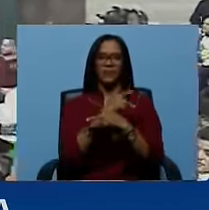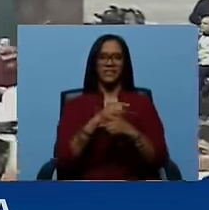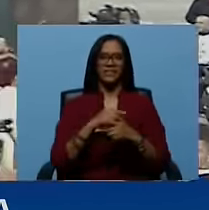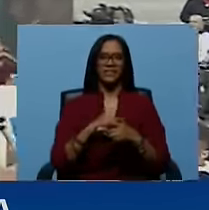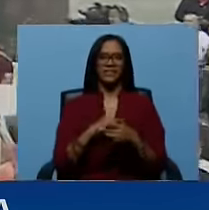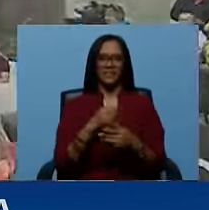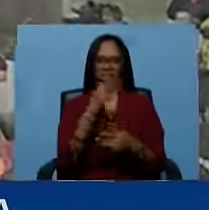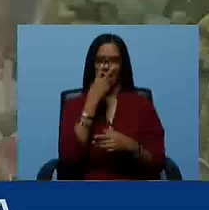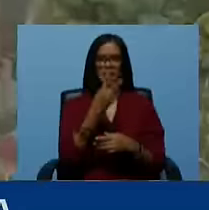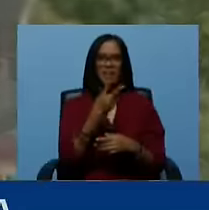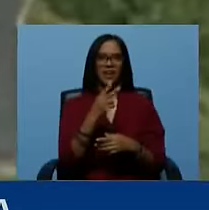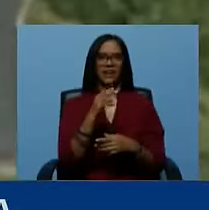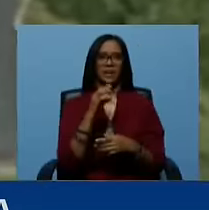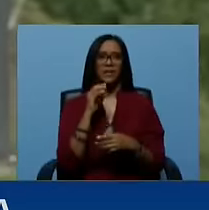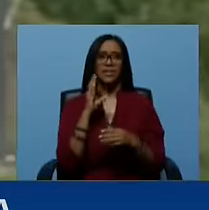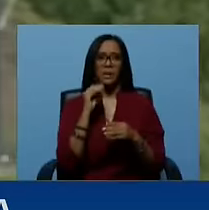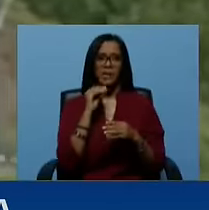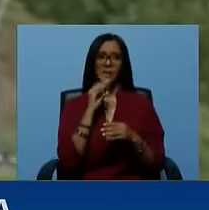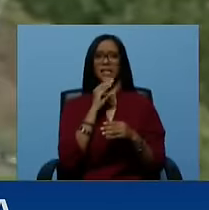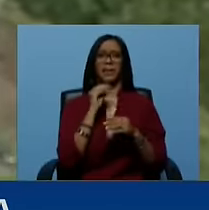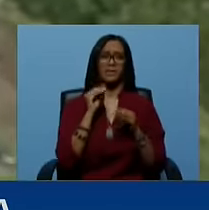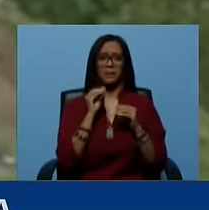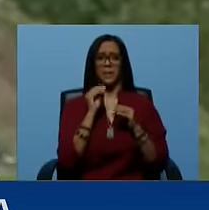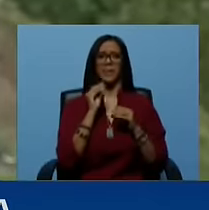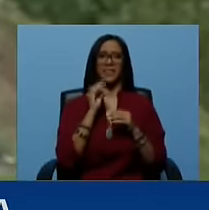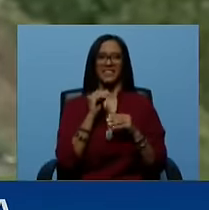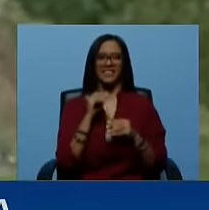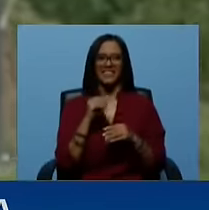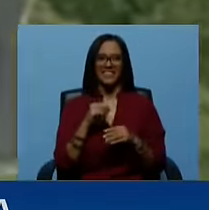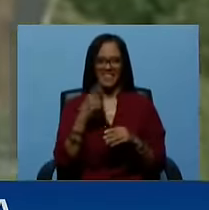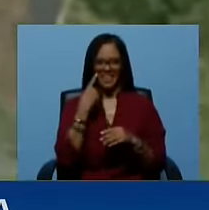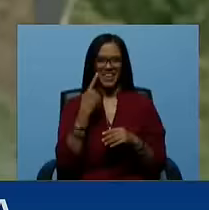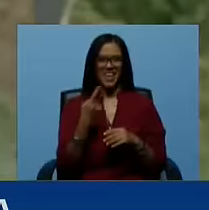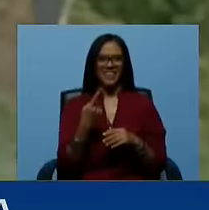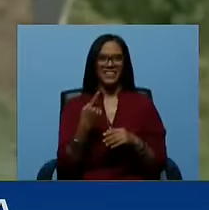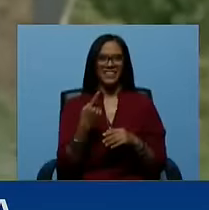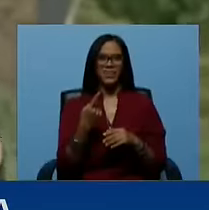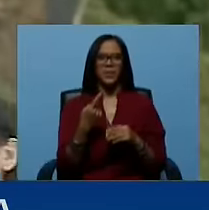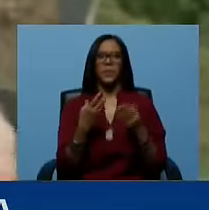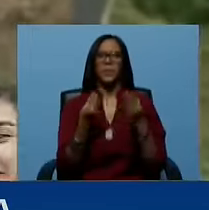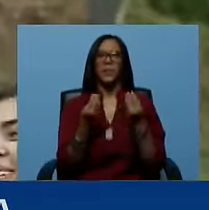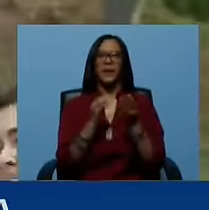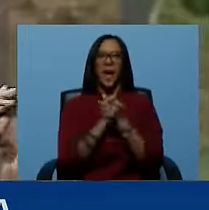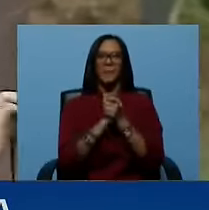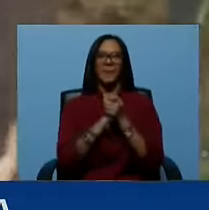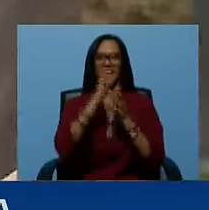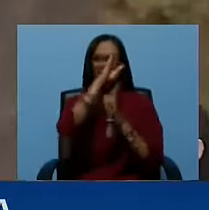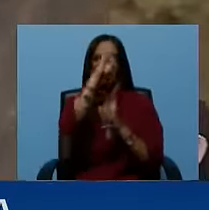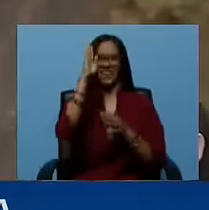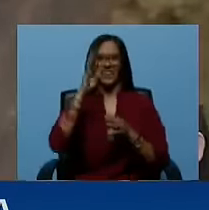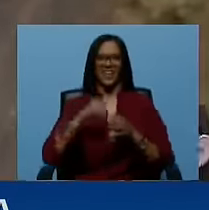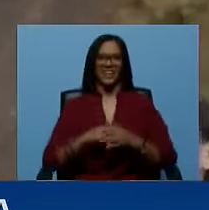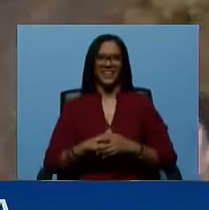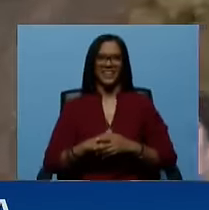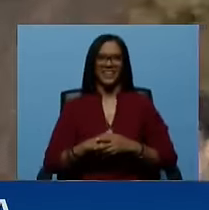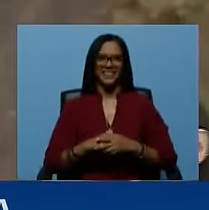Ustedes la vieron, que hablan. La vieron. Muy amiga de Diosdado, además.